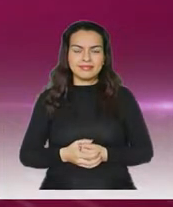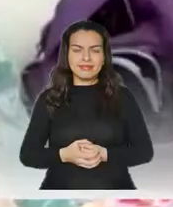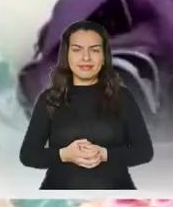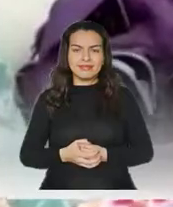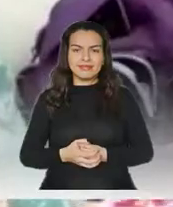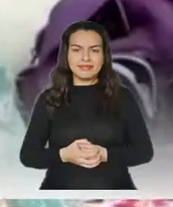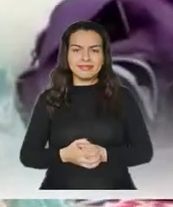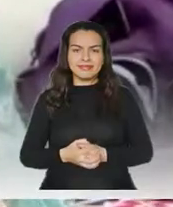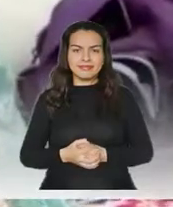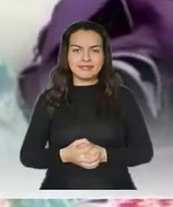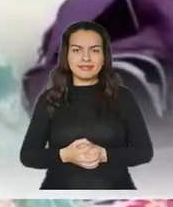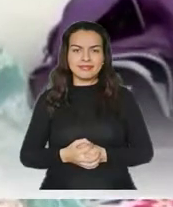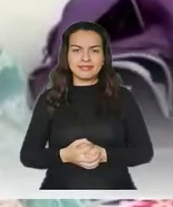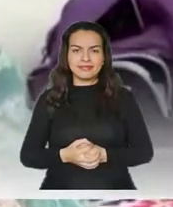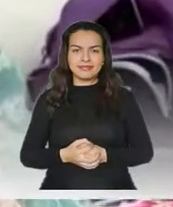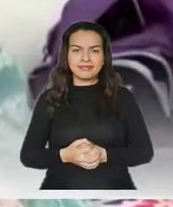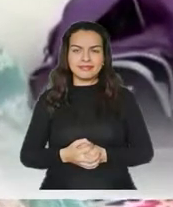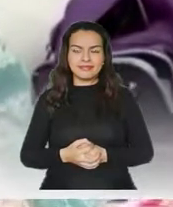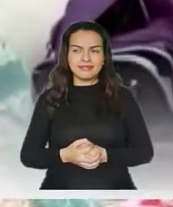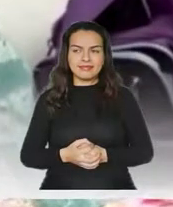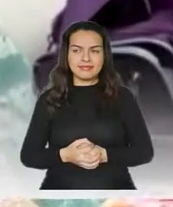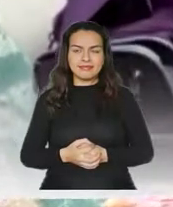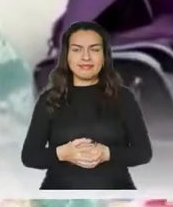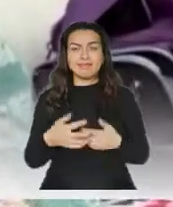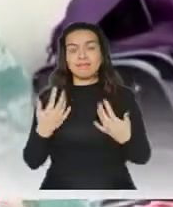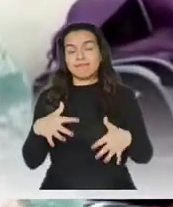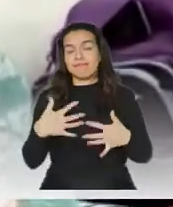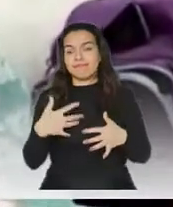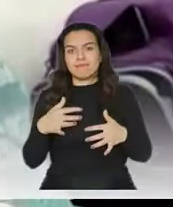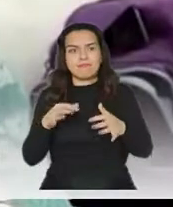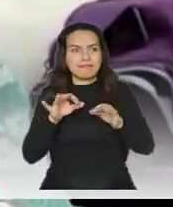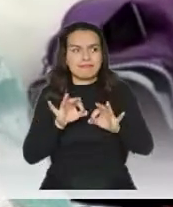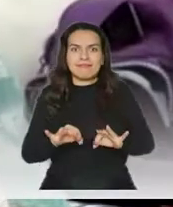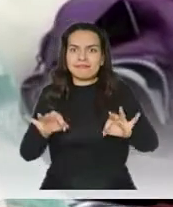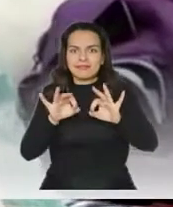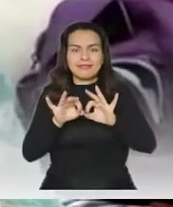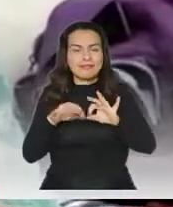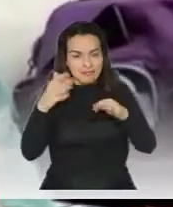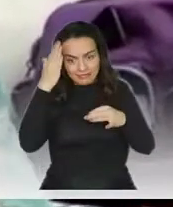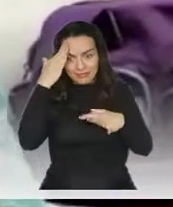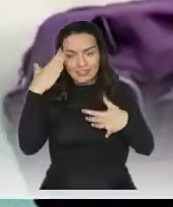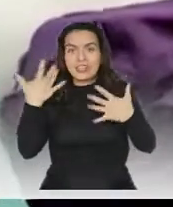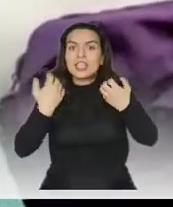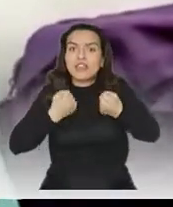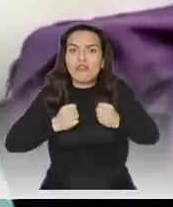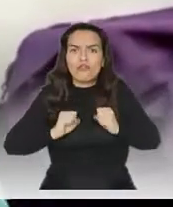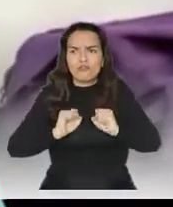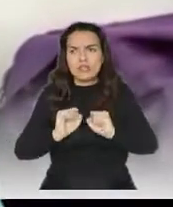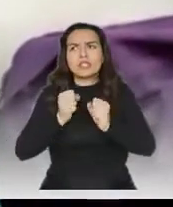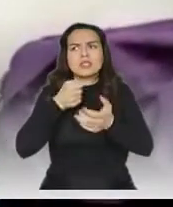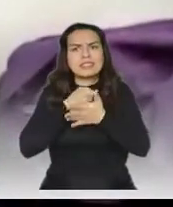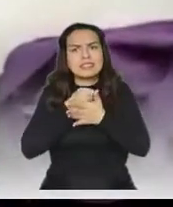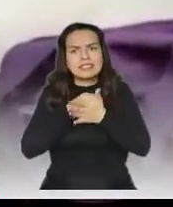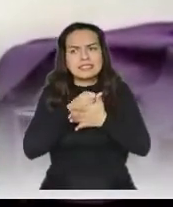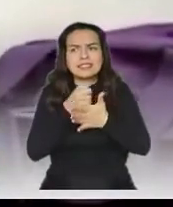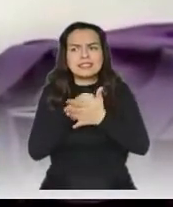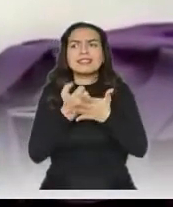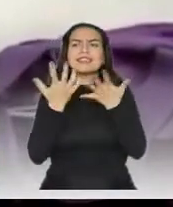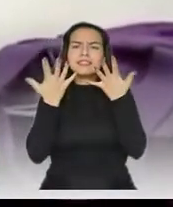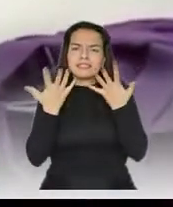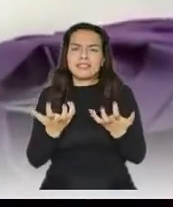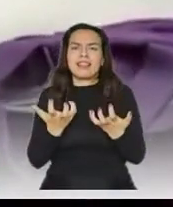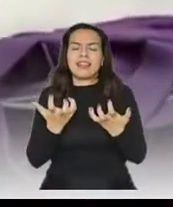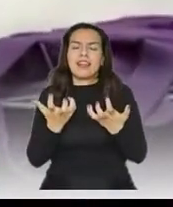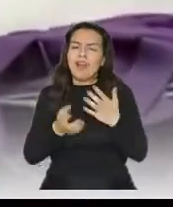www.corporacioncolombianadeteatro.com. Una programación muy grande, es de todas maneras un esfuerzo por mantener vivo